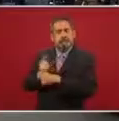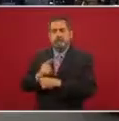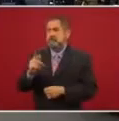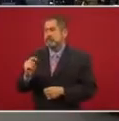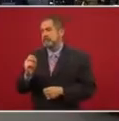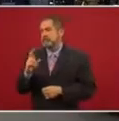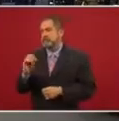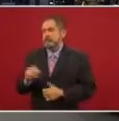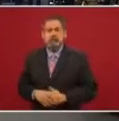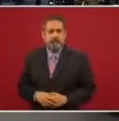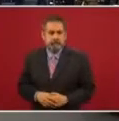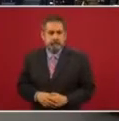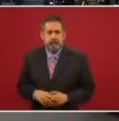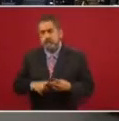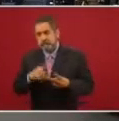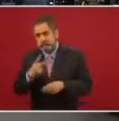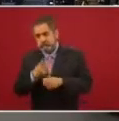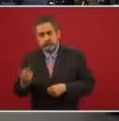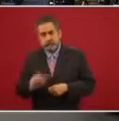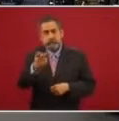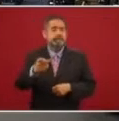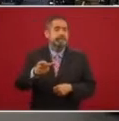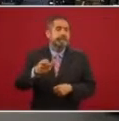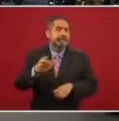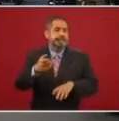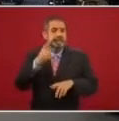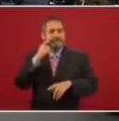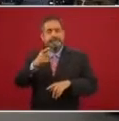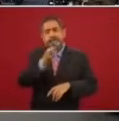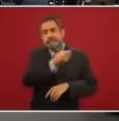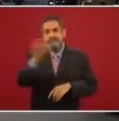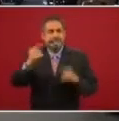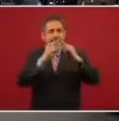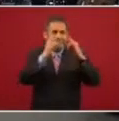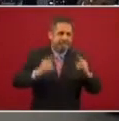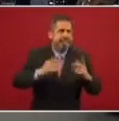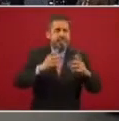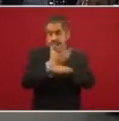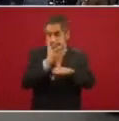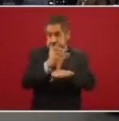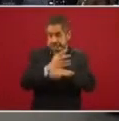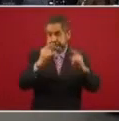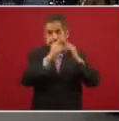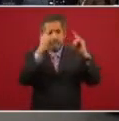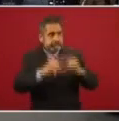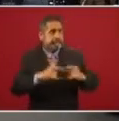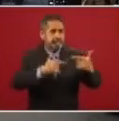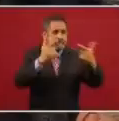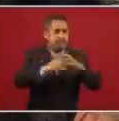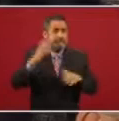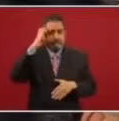en eeuu ya están instalando camas en bodegas y gimnasios porque se rebasa la la